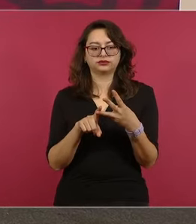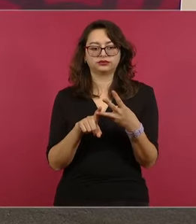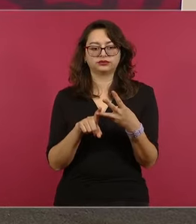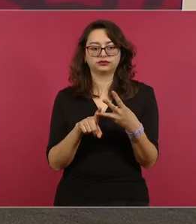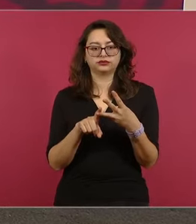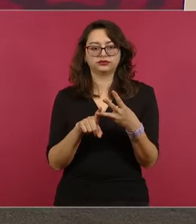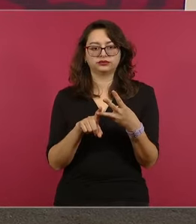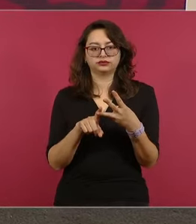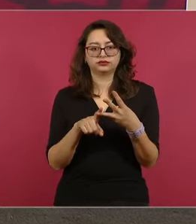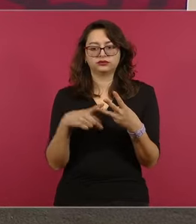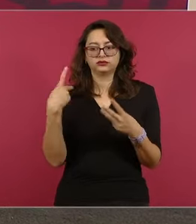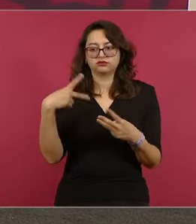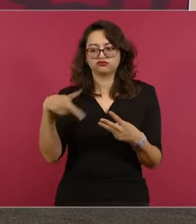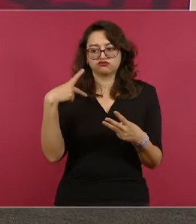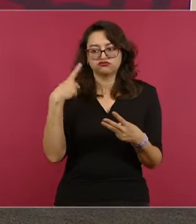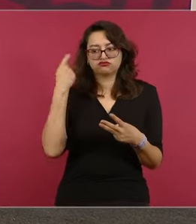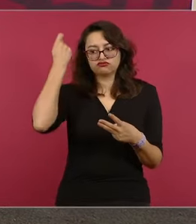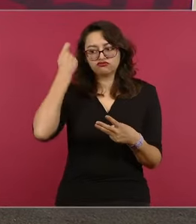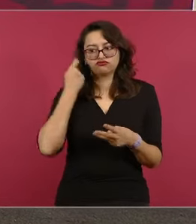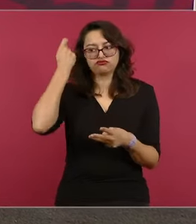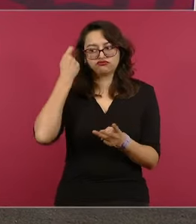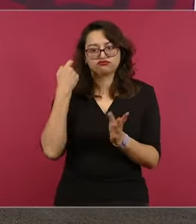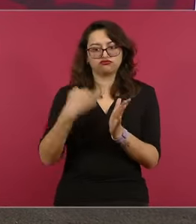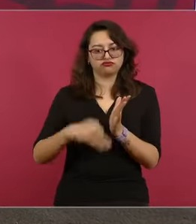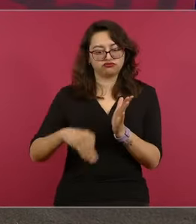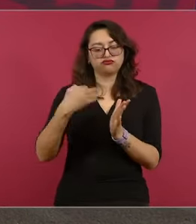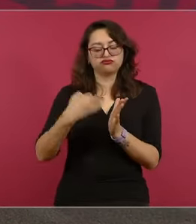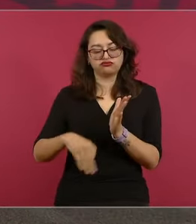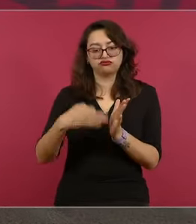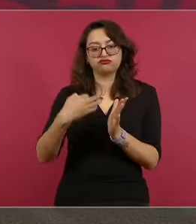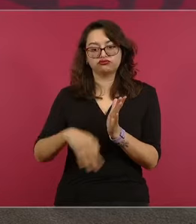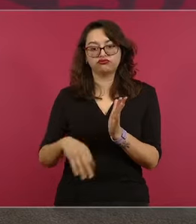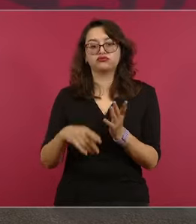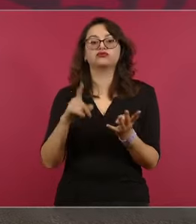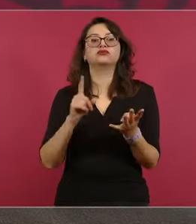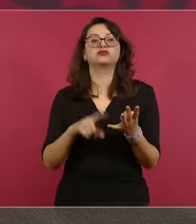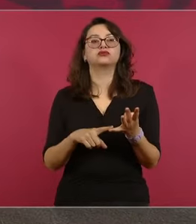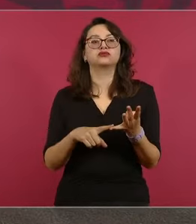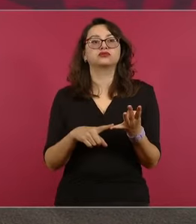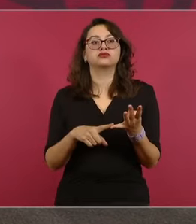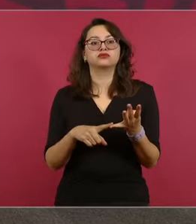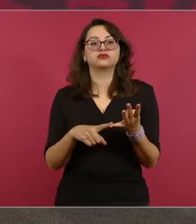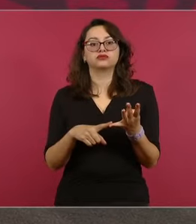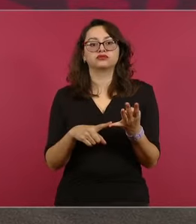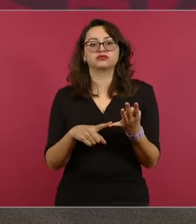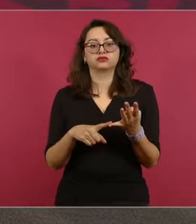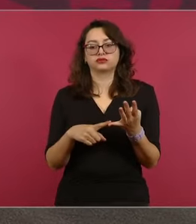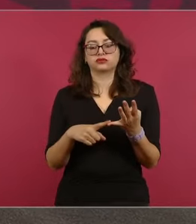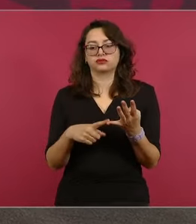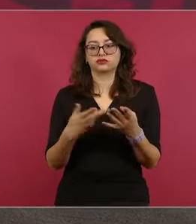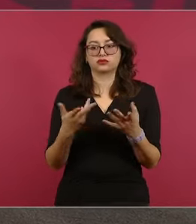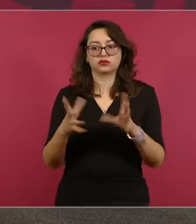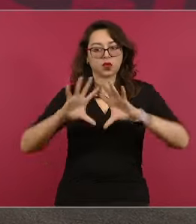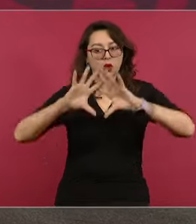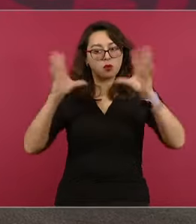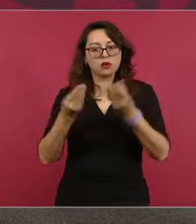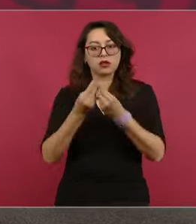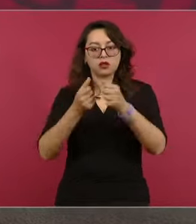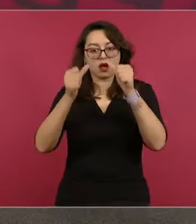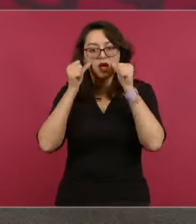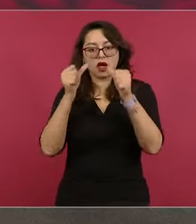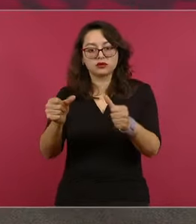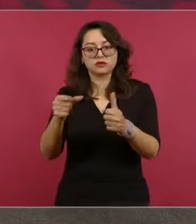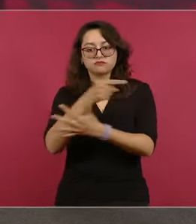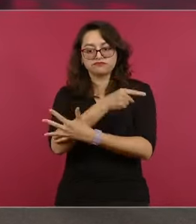el reconocimiento de pensiones para trabajadores, y hay temas todavía pendientes. Uno